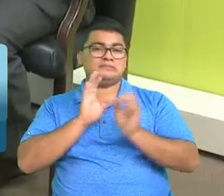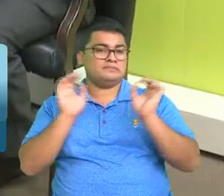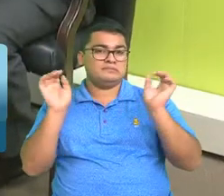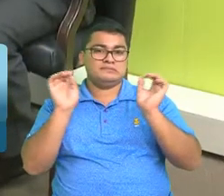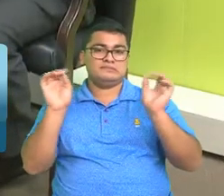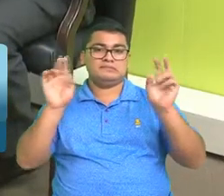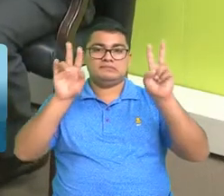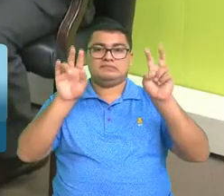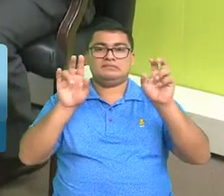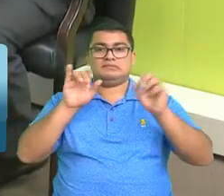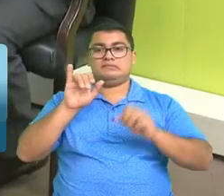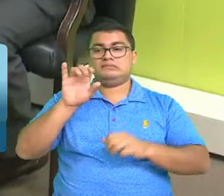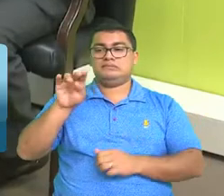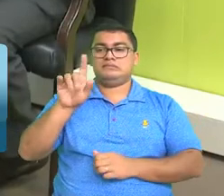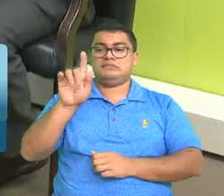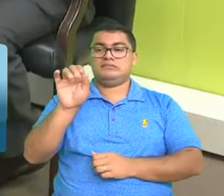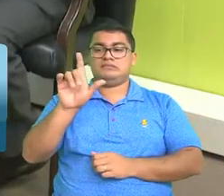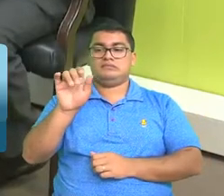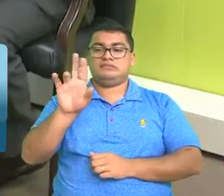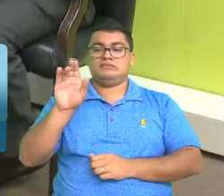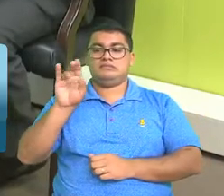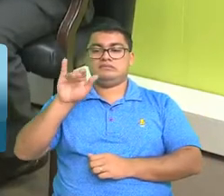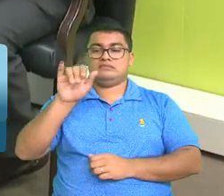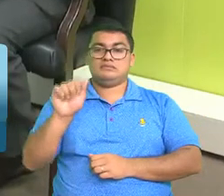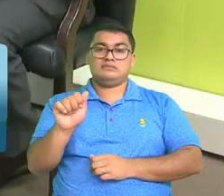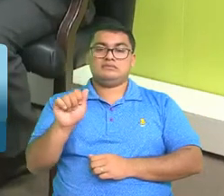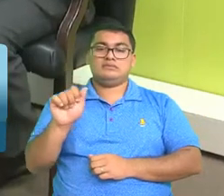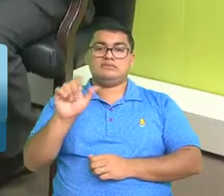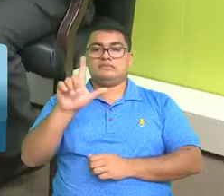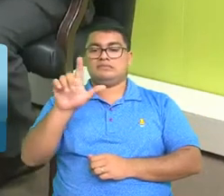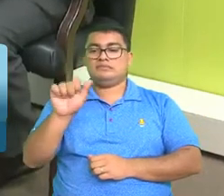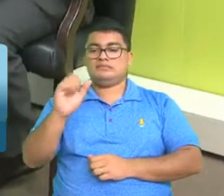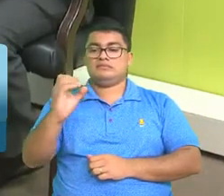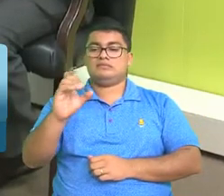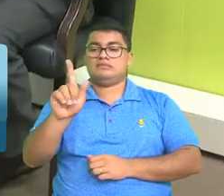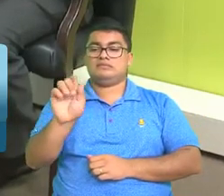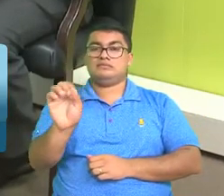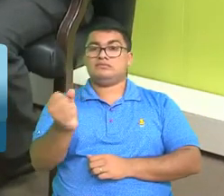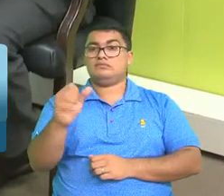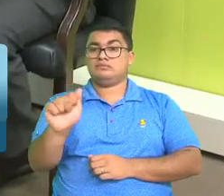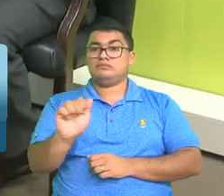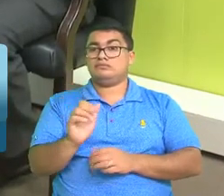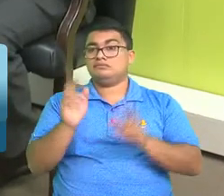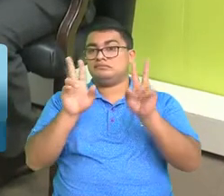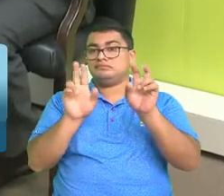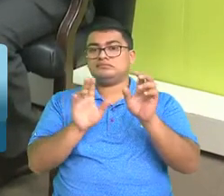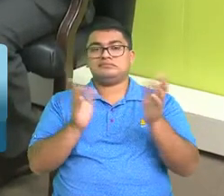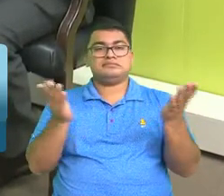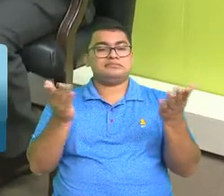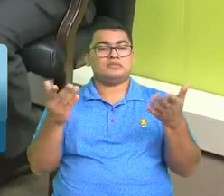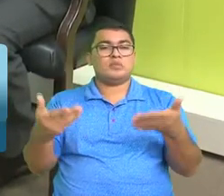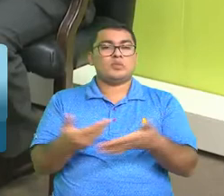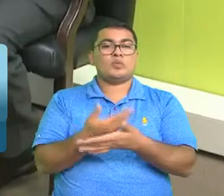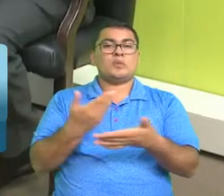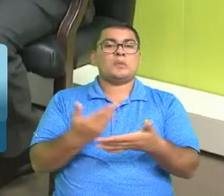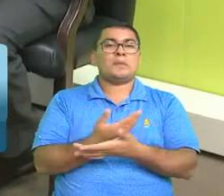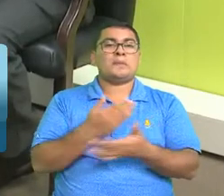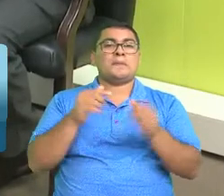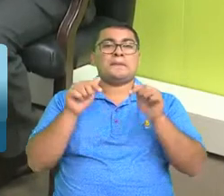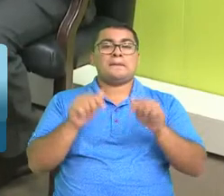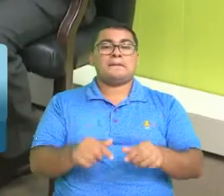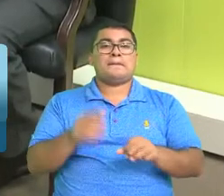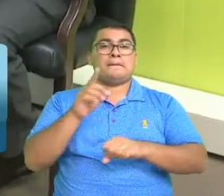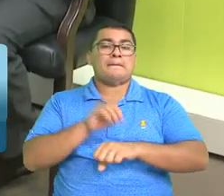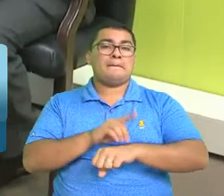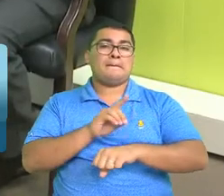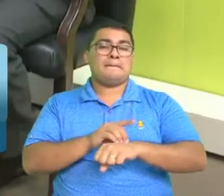de la intolerancia a la lactosa. Es como un término, una oración más moderna de los